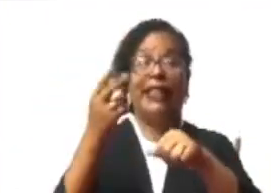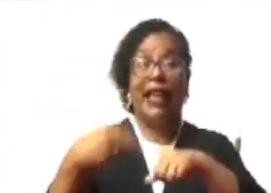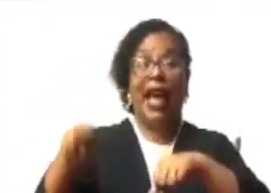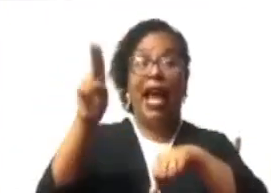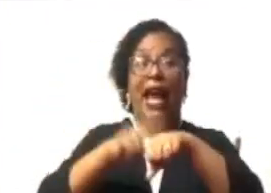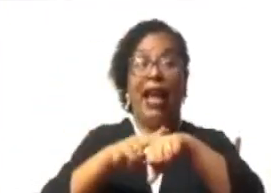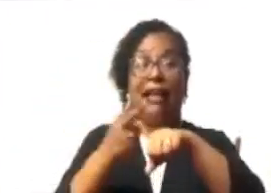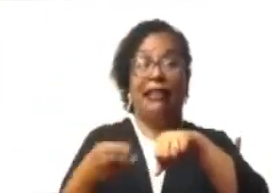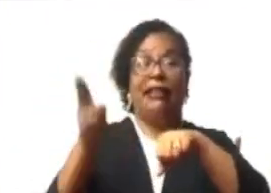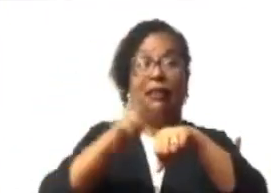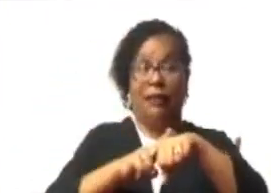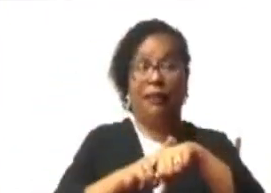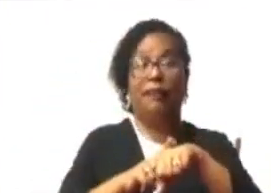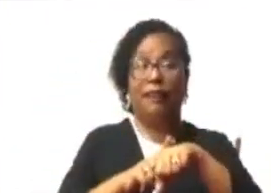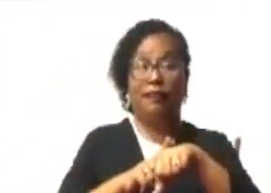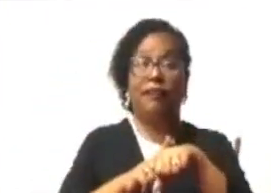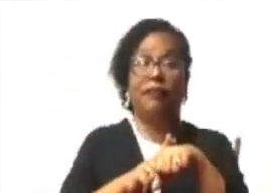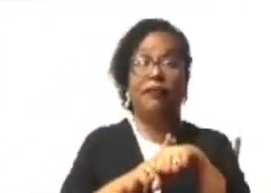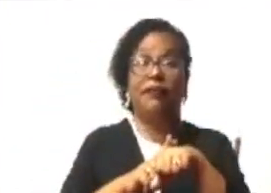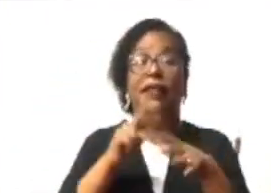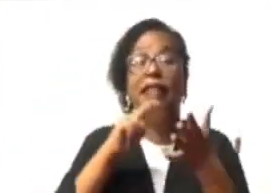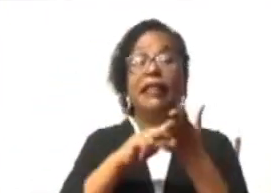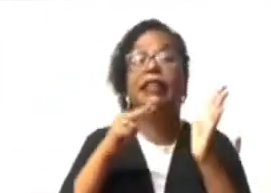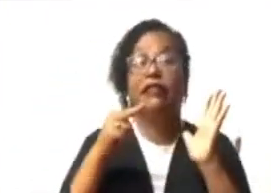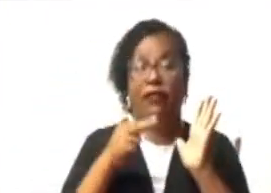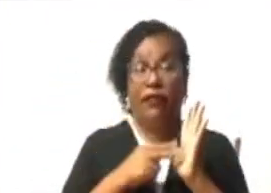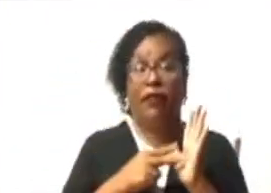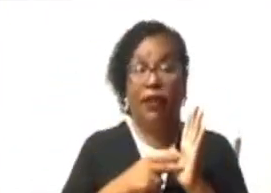Estamos hablando que de 35